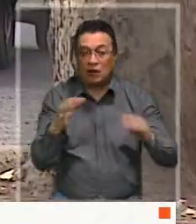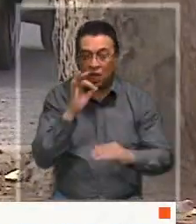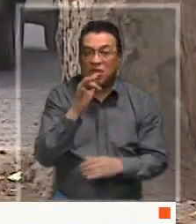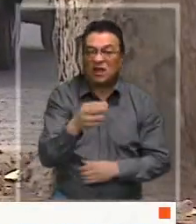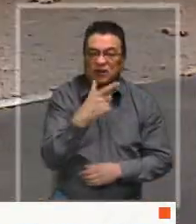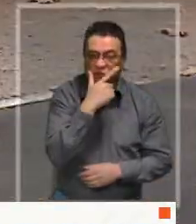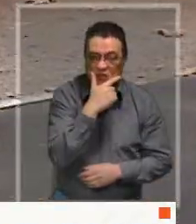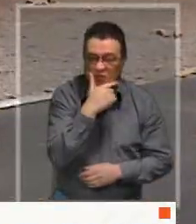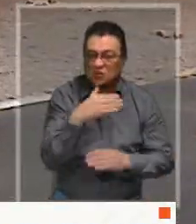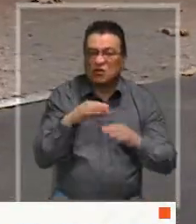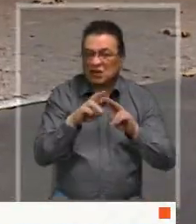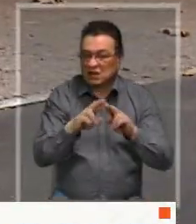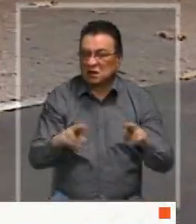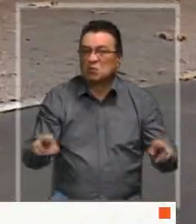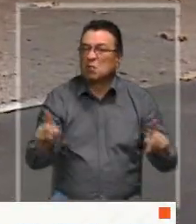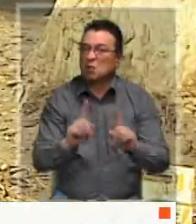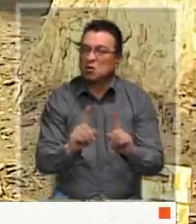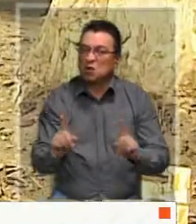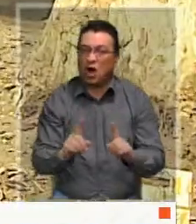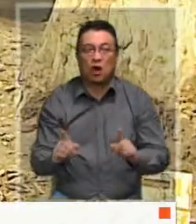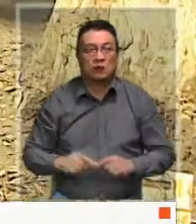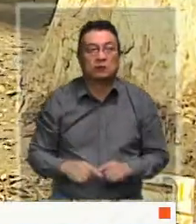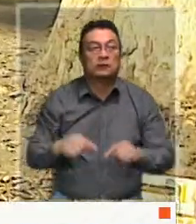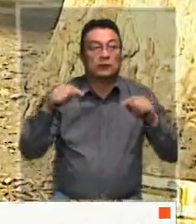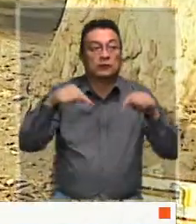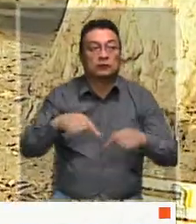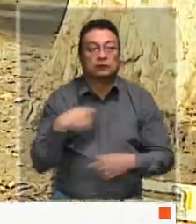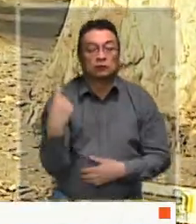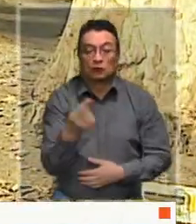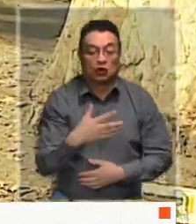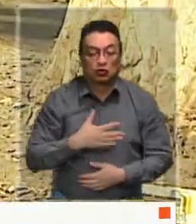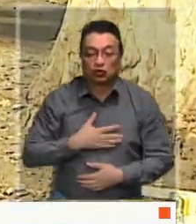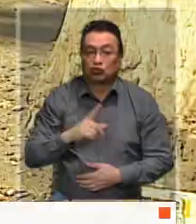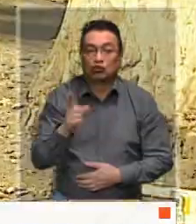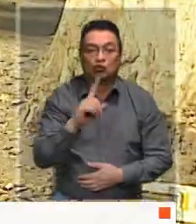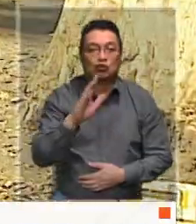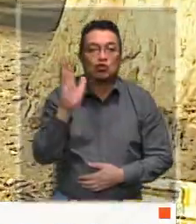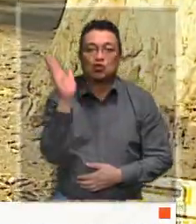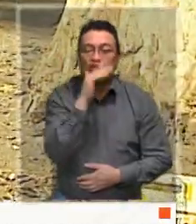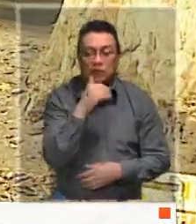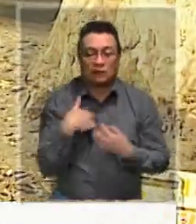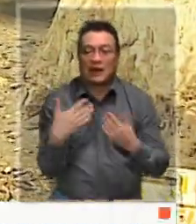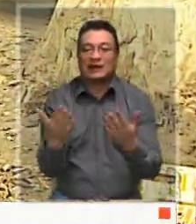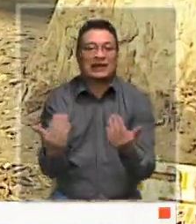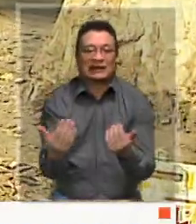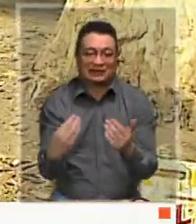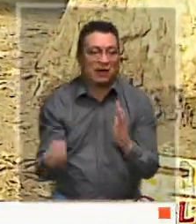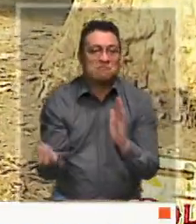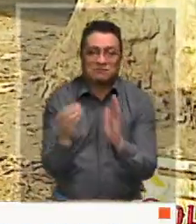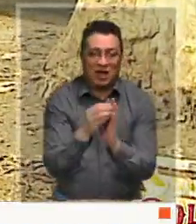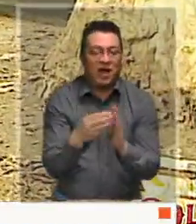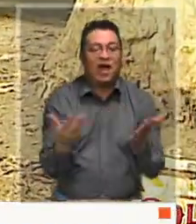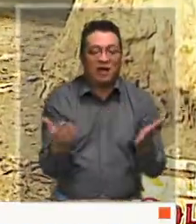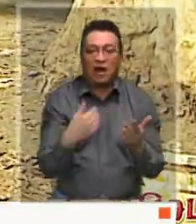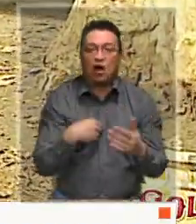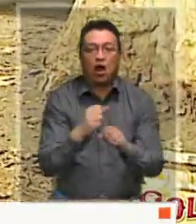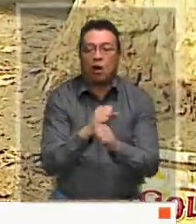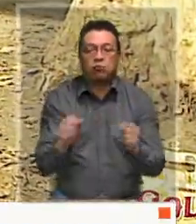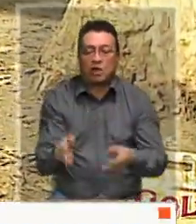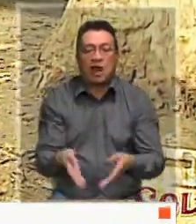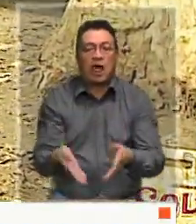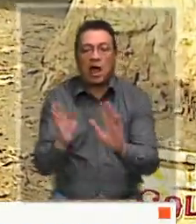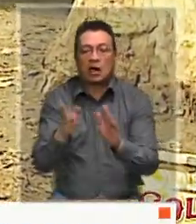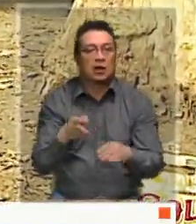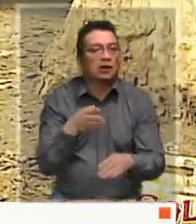la tranquilidad de este lugar. Acá nosotros no tenemos lo que necesitamos. La verdad es que prácticamente no podemos salir a las